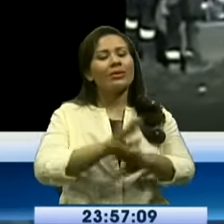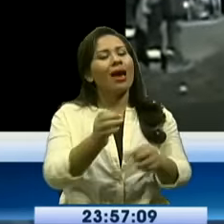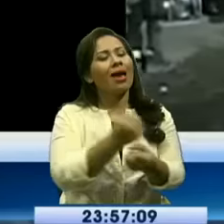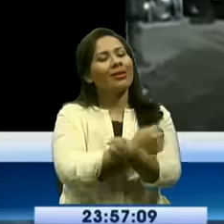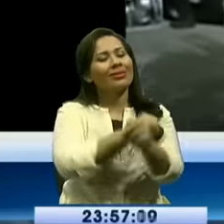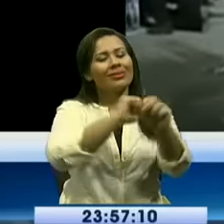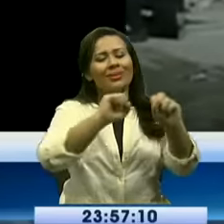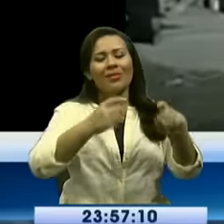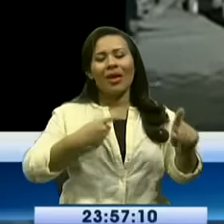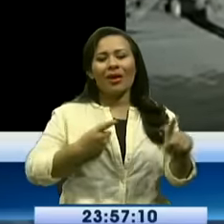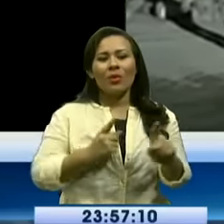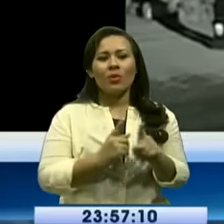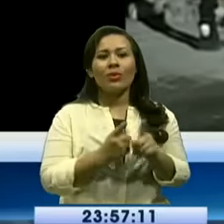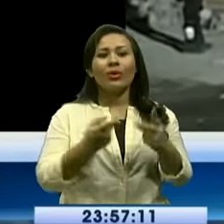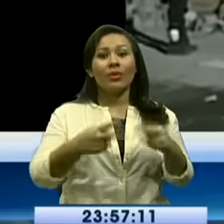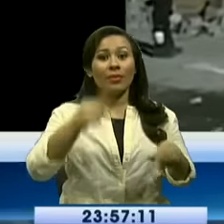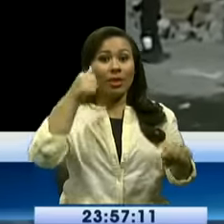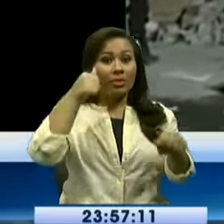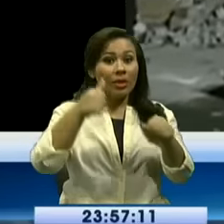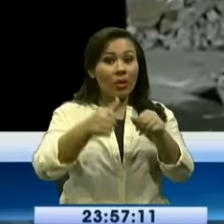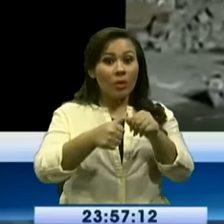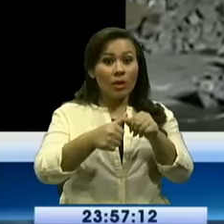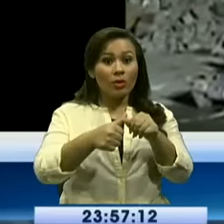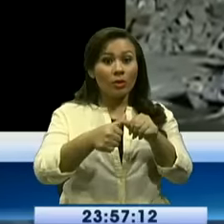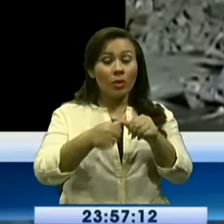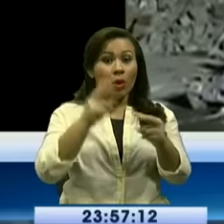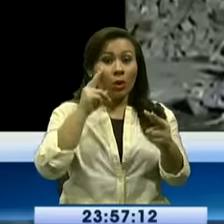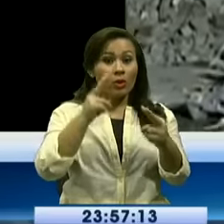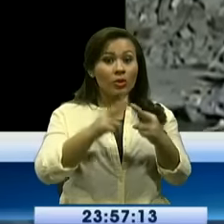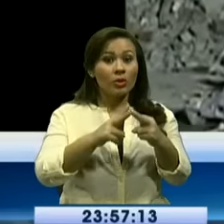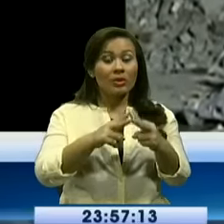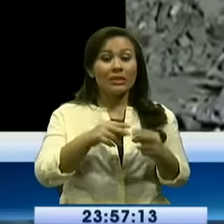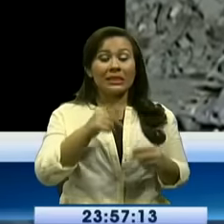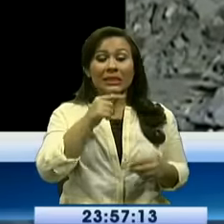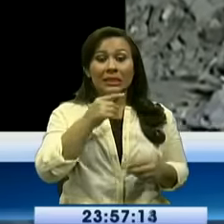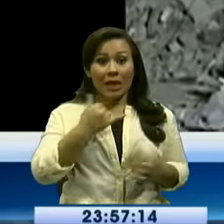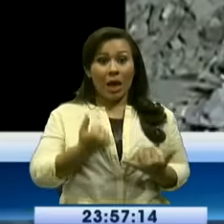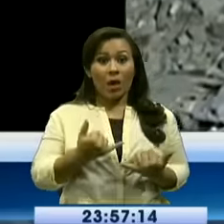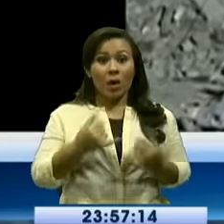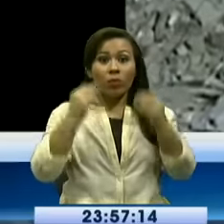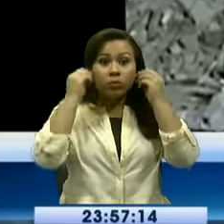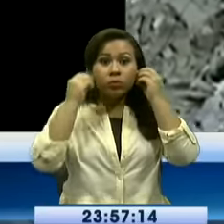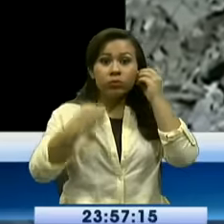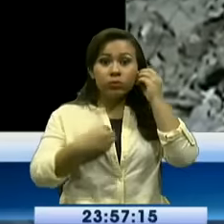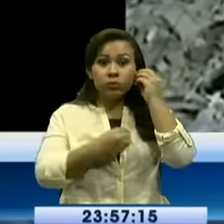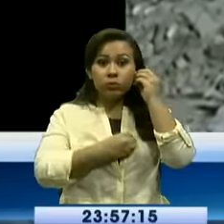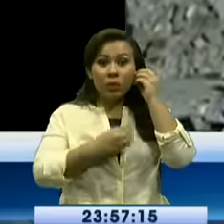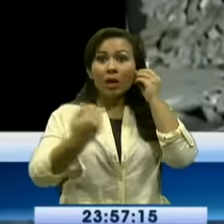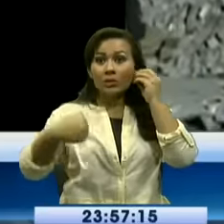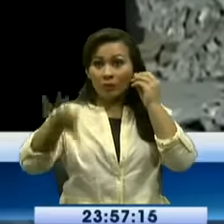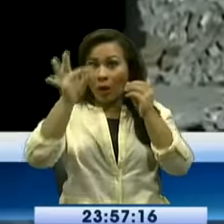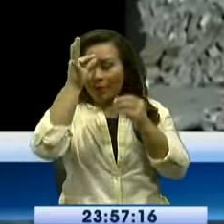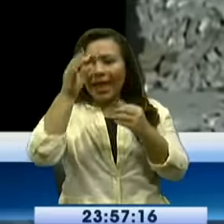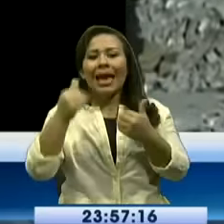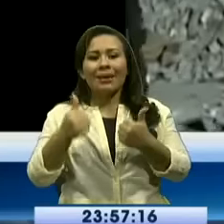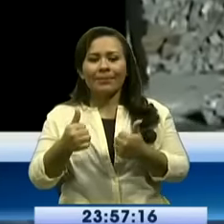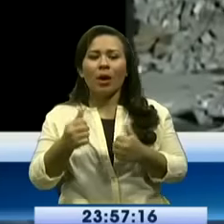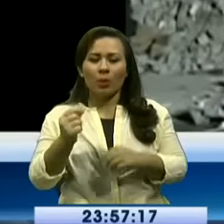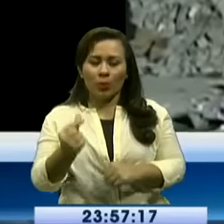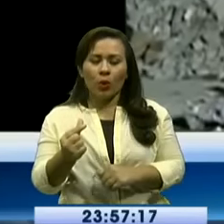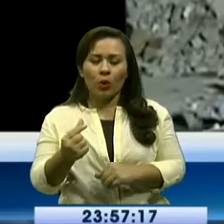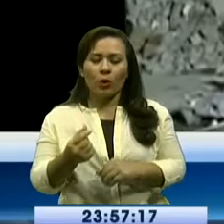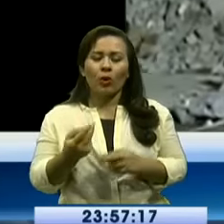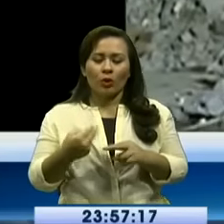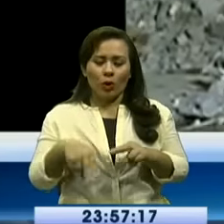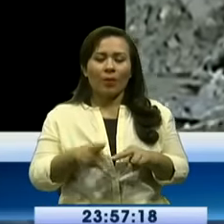rescatado con vida y de acuerdo a lo que se conoce, su condición es estable, se podría decir, en la